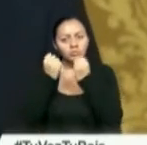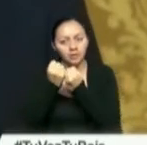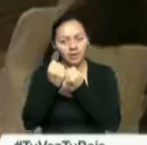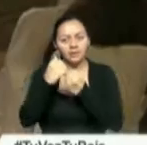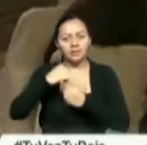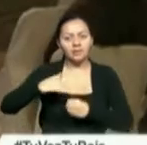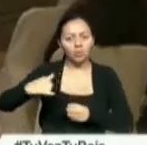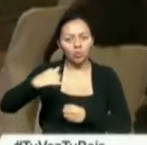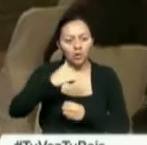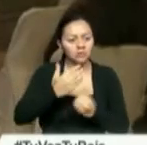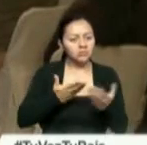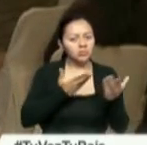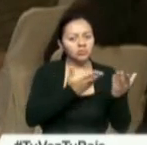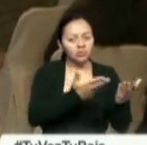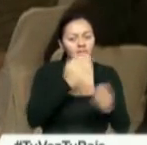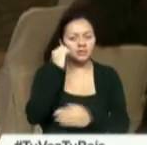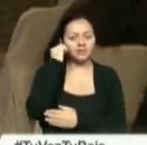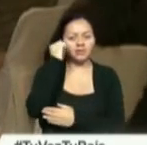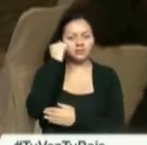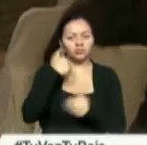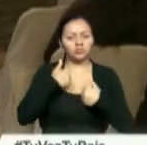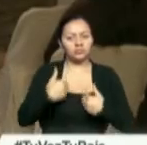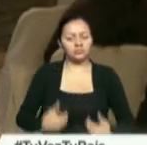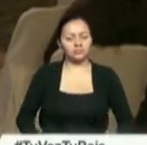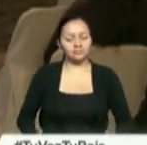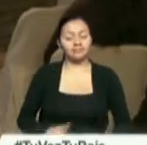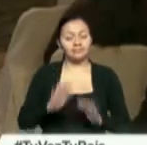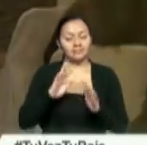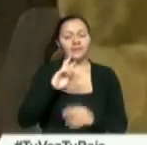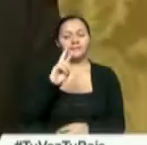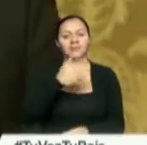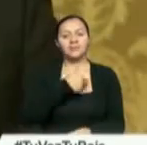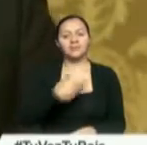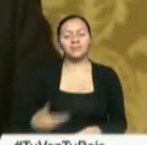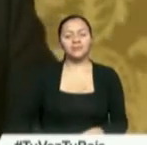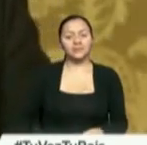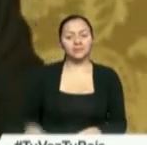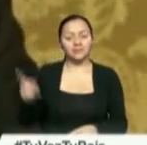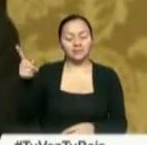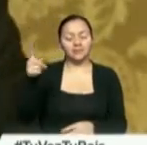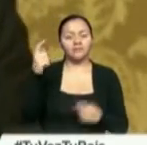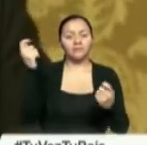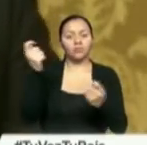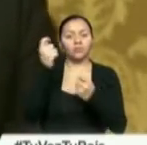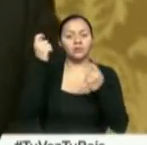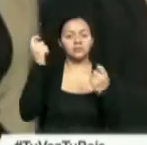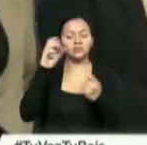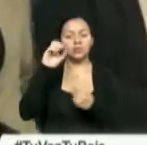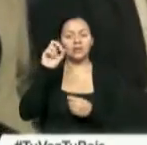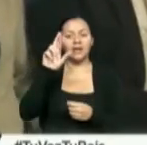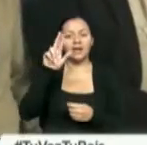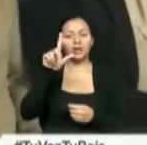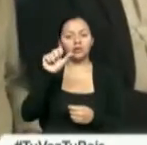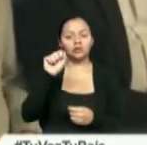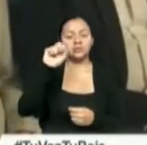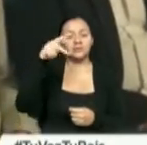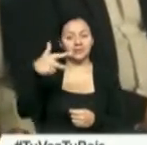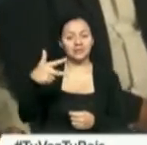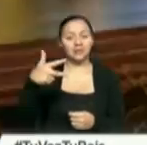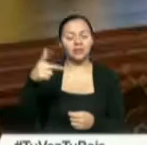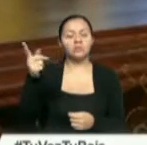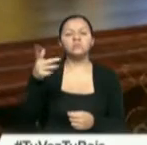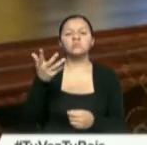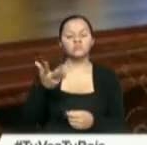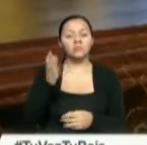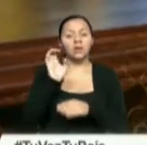derechos antonio sánchez de léon vicepresidente de la fundación carlos tercero resaltó que ecuador se encuentra dentro de los países más